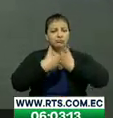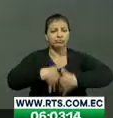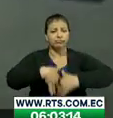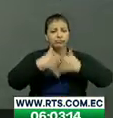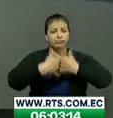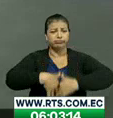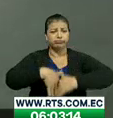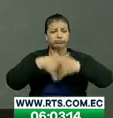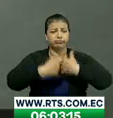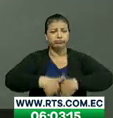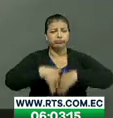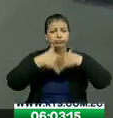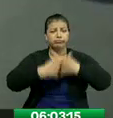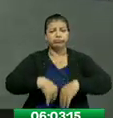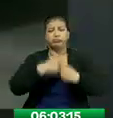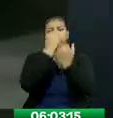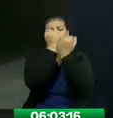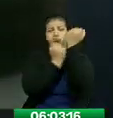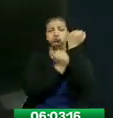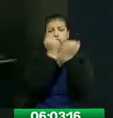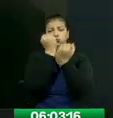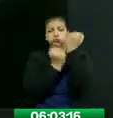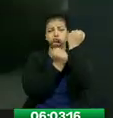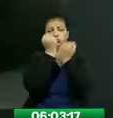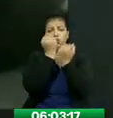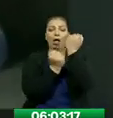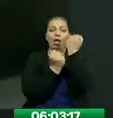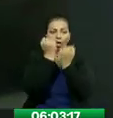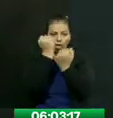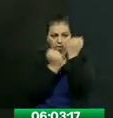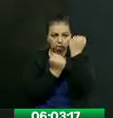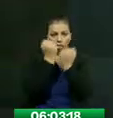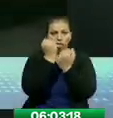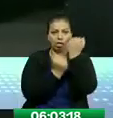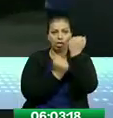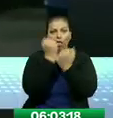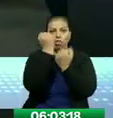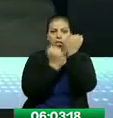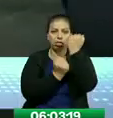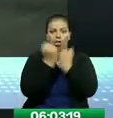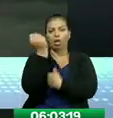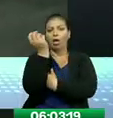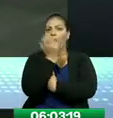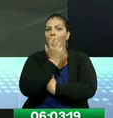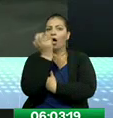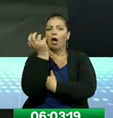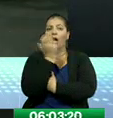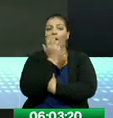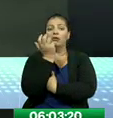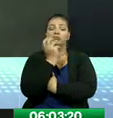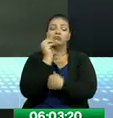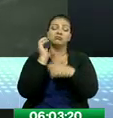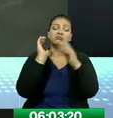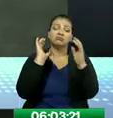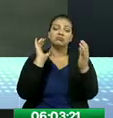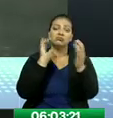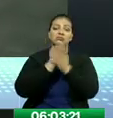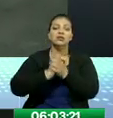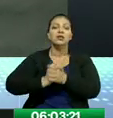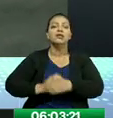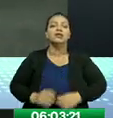duro. Claro. Es ahí estas situaciones que se están dando. Y como tú dices, la revisión se tiene que hacer